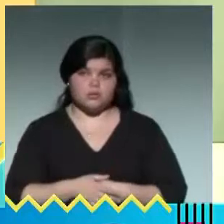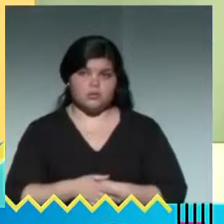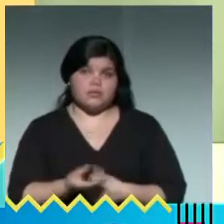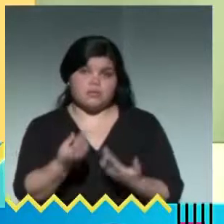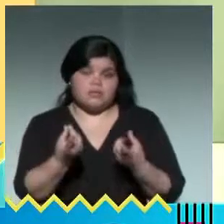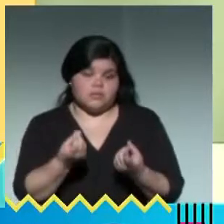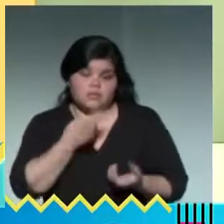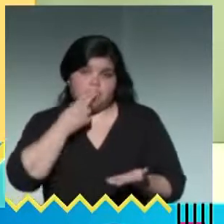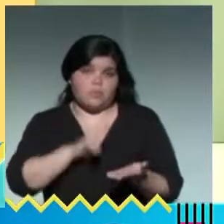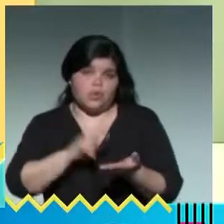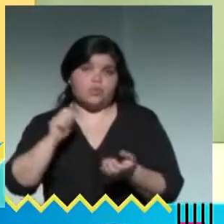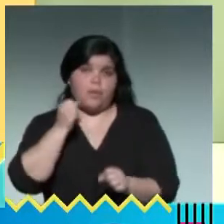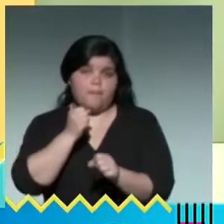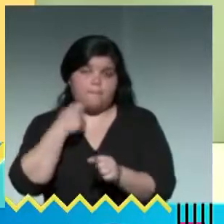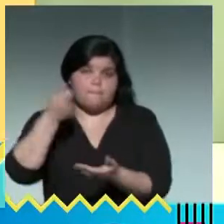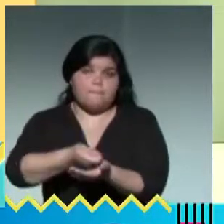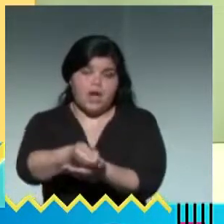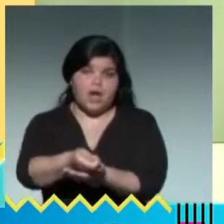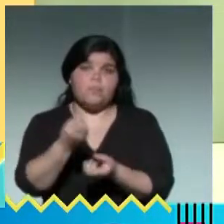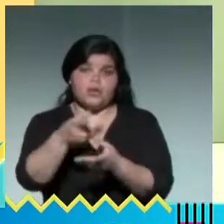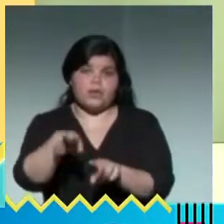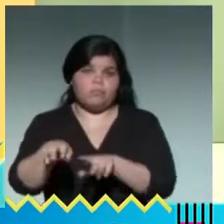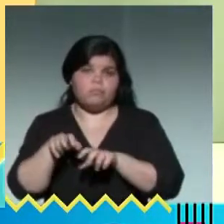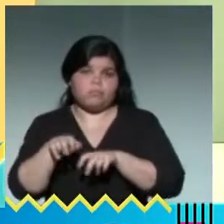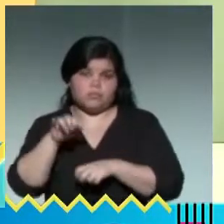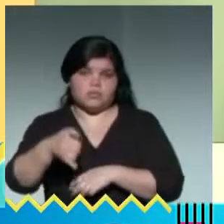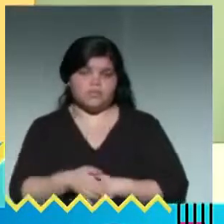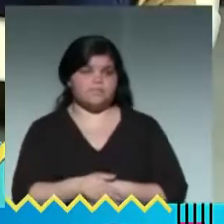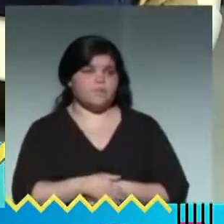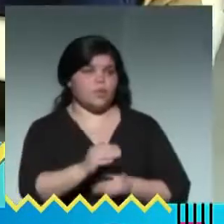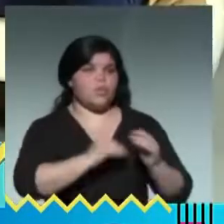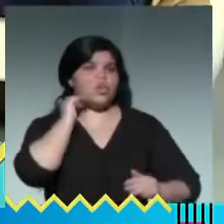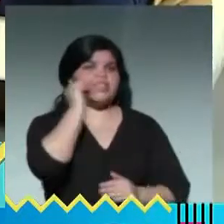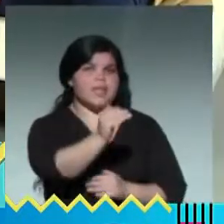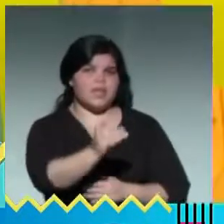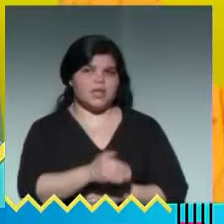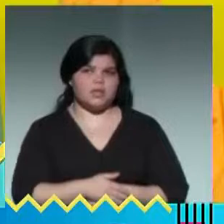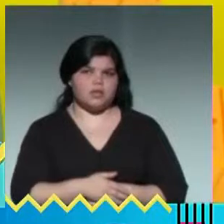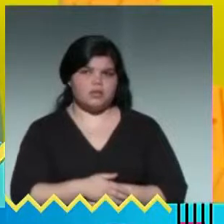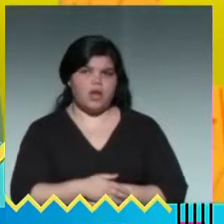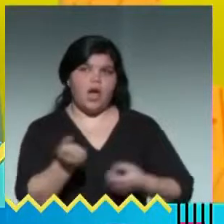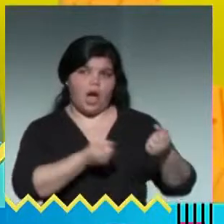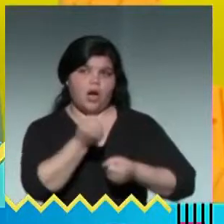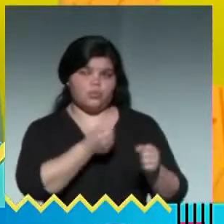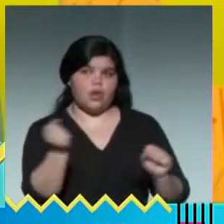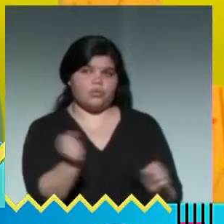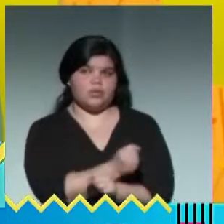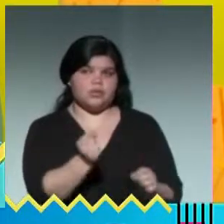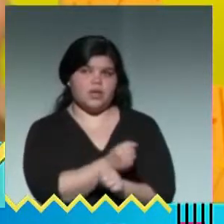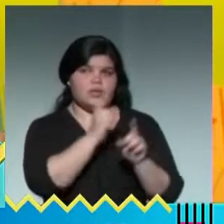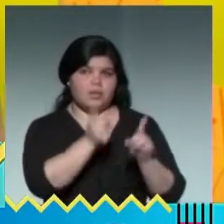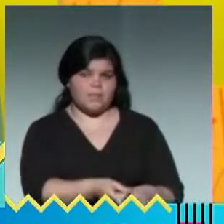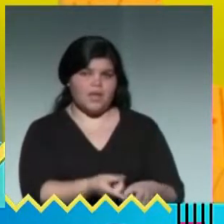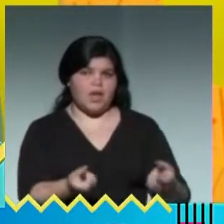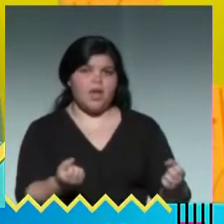los impuestos porque está haciendo una actividad lucrativa. Y cuando le cede a este autorizado, debería haber una relación laboral y